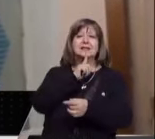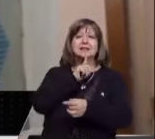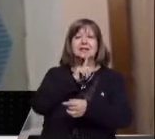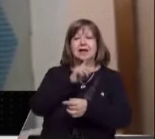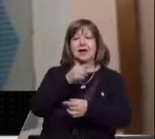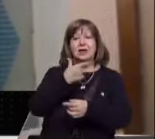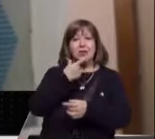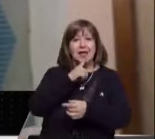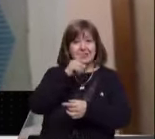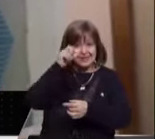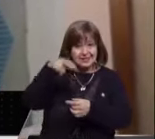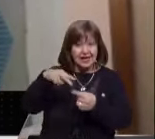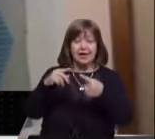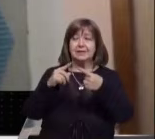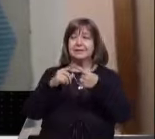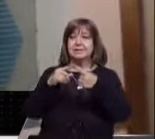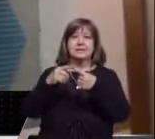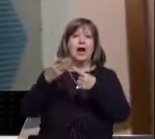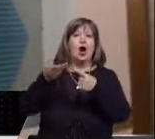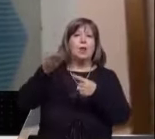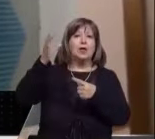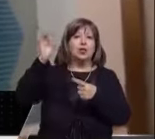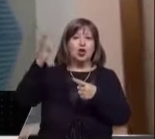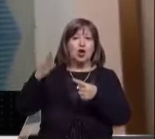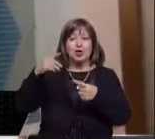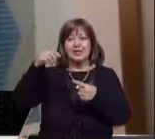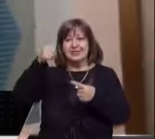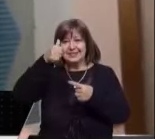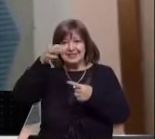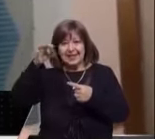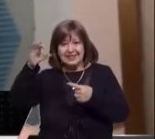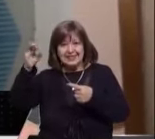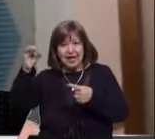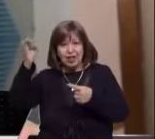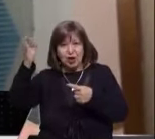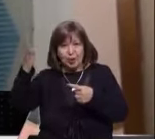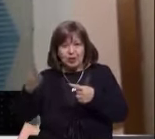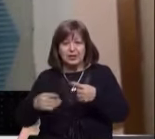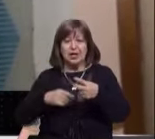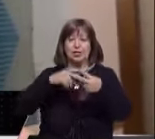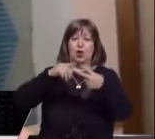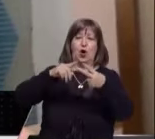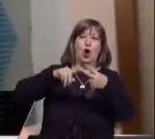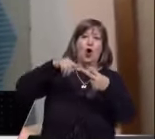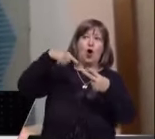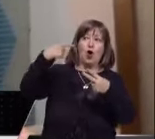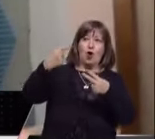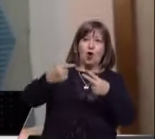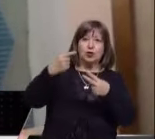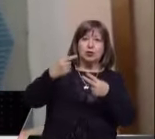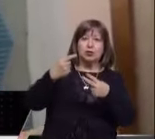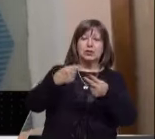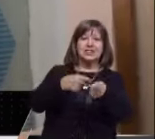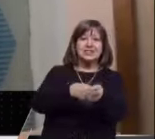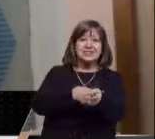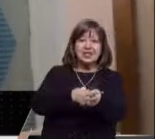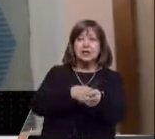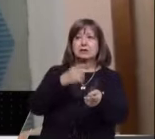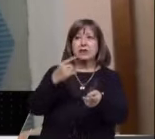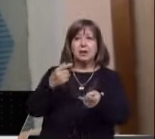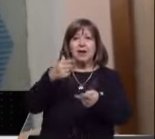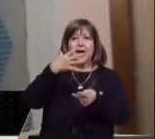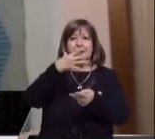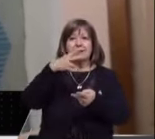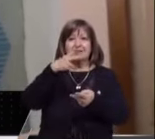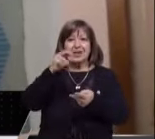un 600%, una endoprótesis entre un 700 y un 800%, ha habido inflación en pesos y en dólares. Entonces, los que proveen